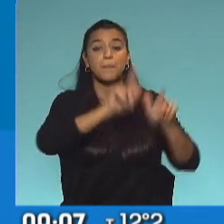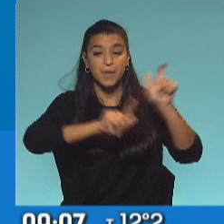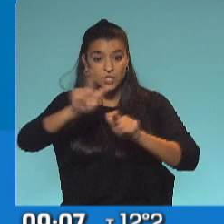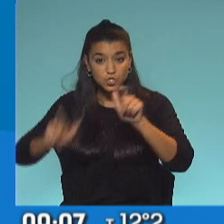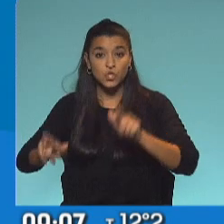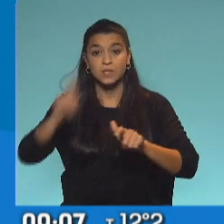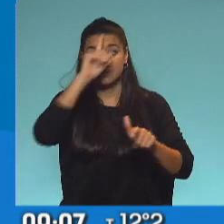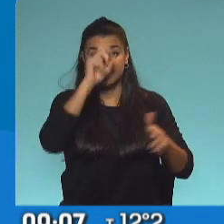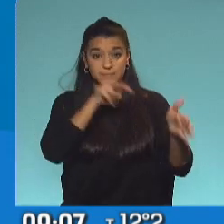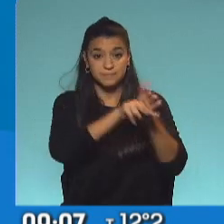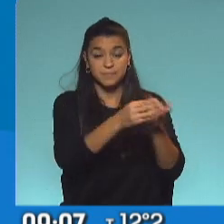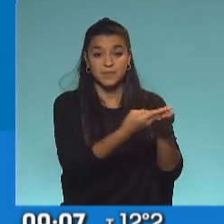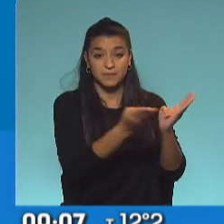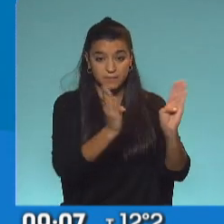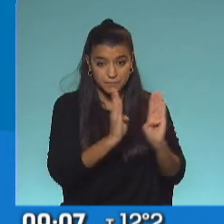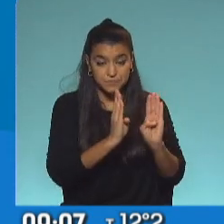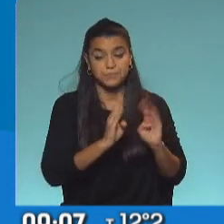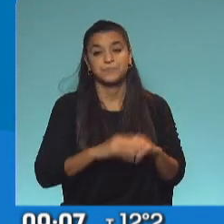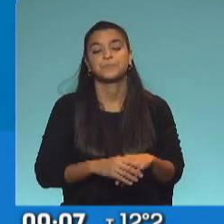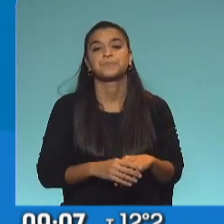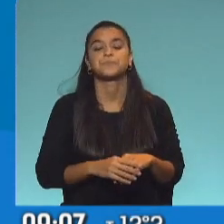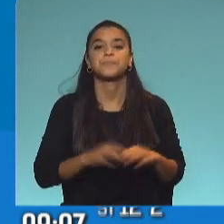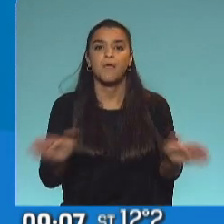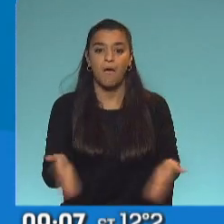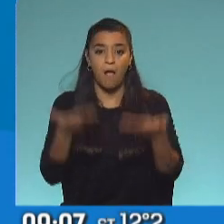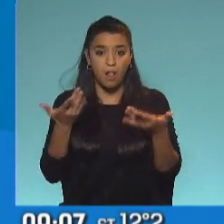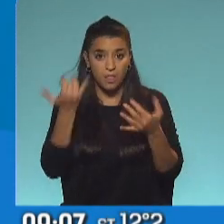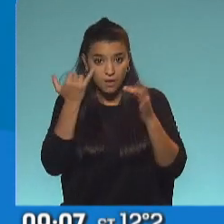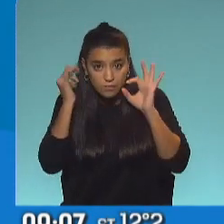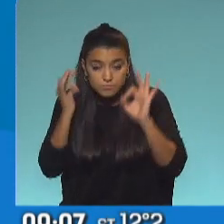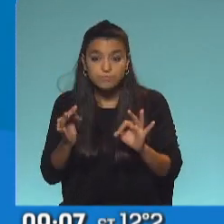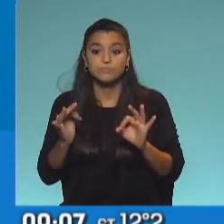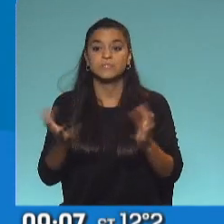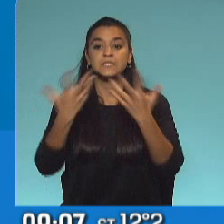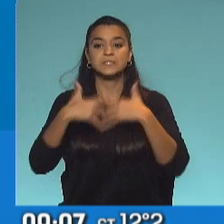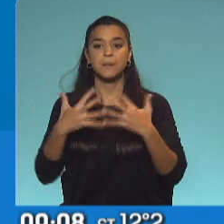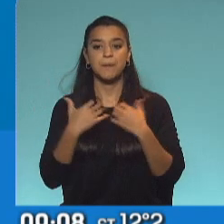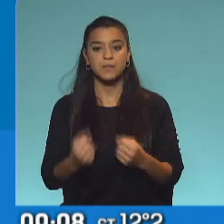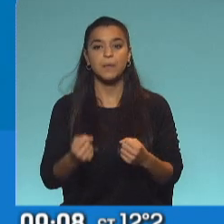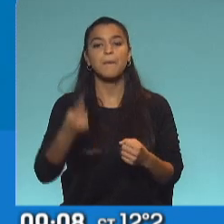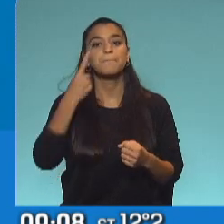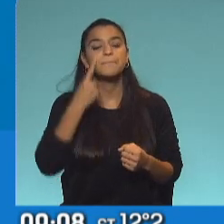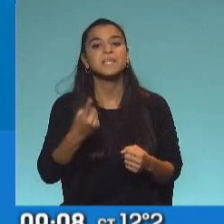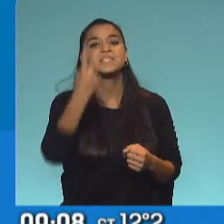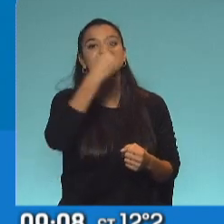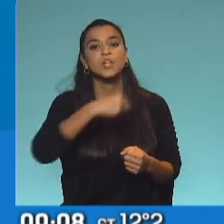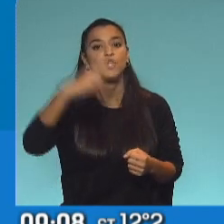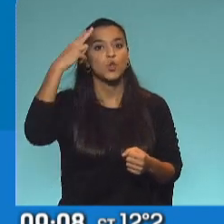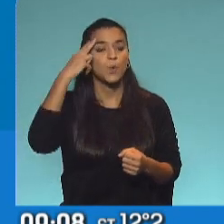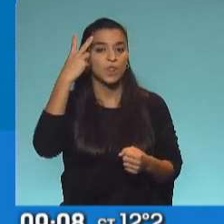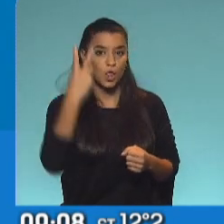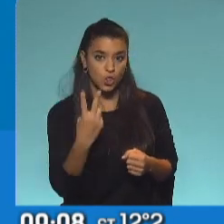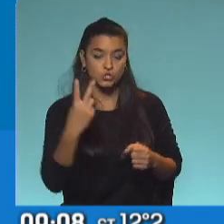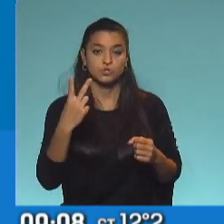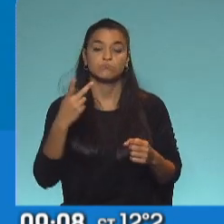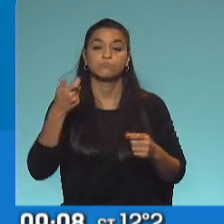encuentran internados en terapia intensiva las altas que ha brindado nuestro sistema sanitario son 1.192 esta